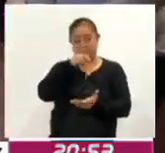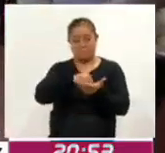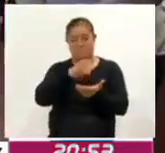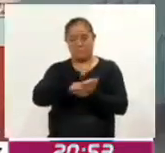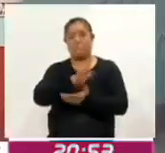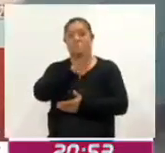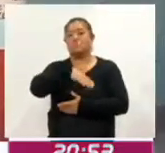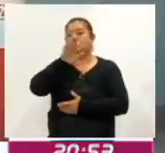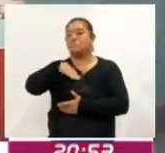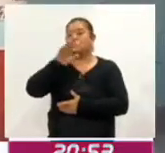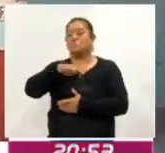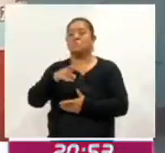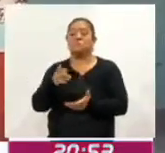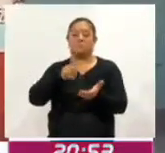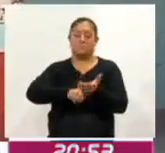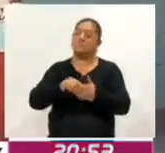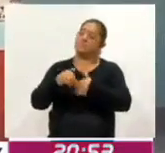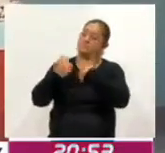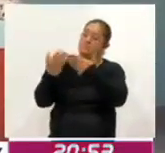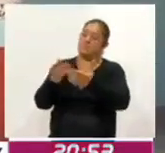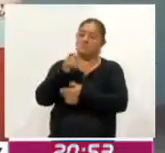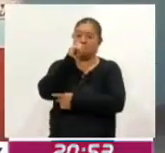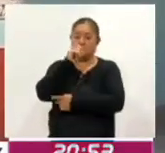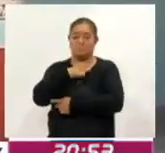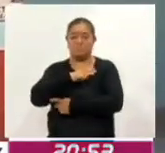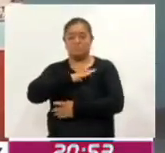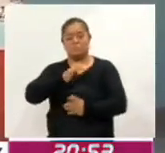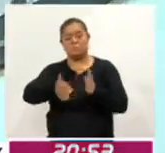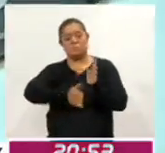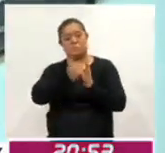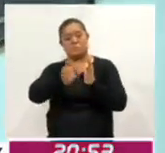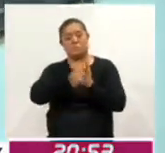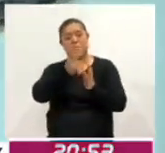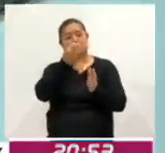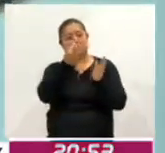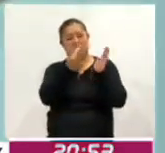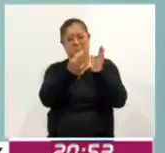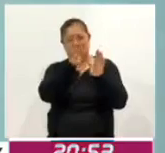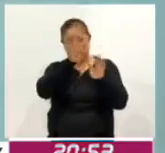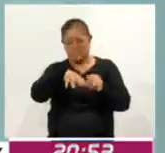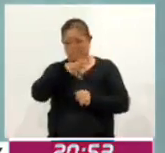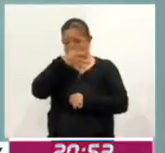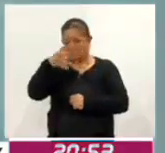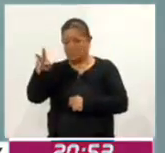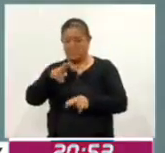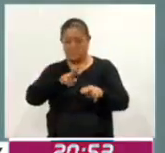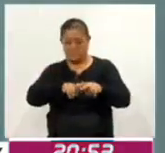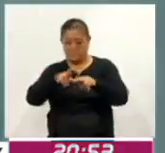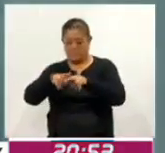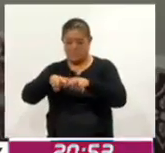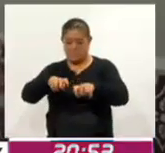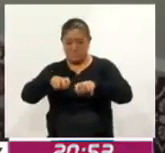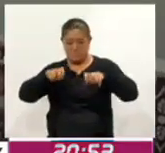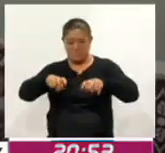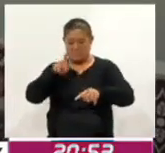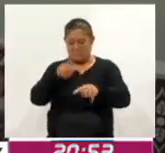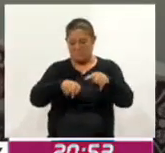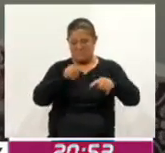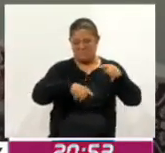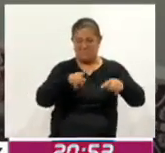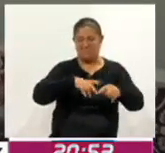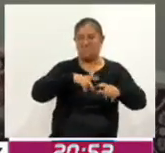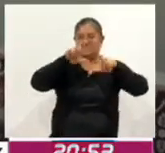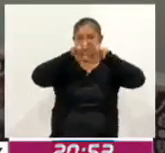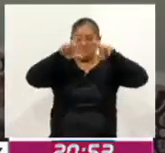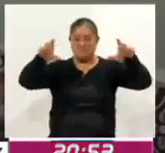pintura en interiores y exteriores, así como en estructura de herrería, retiro de bancas y rótulo de gradas, además de la reposición